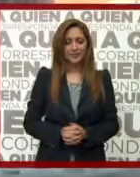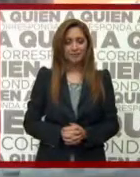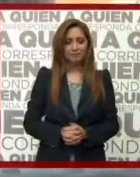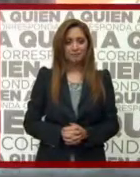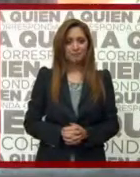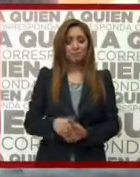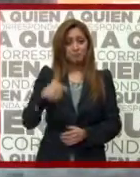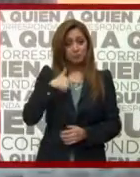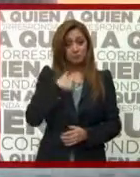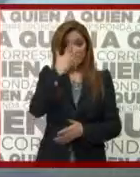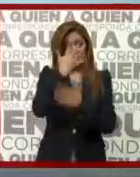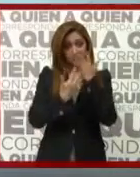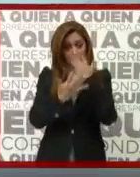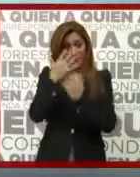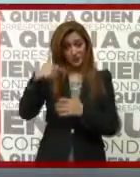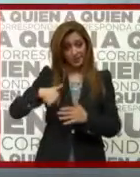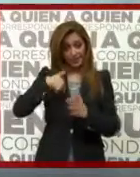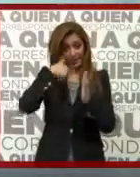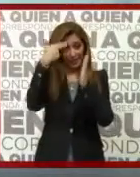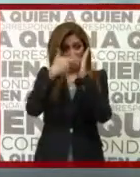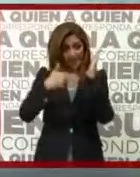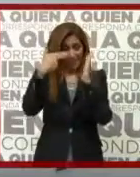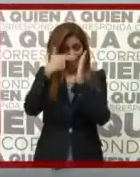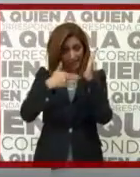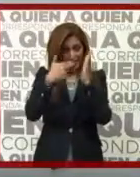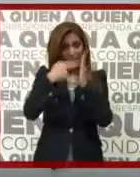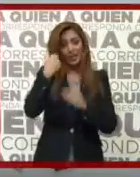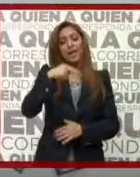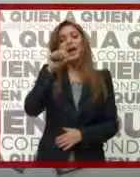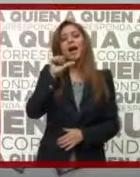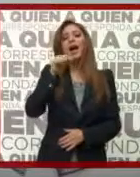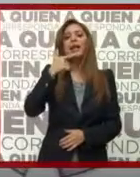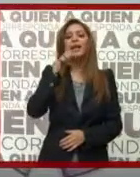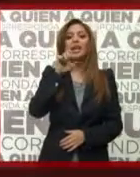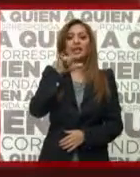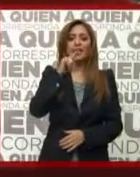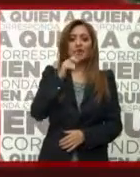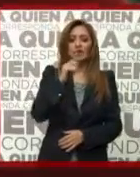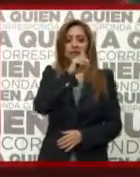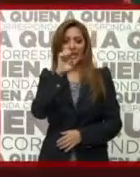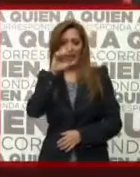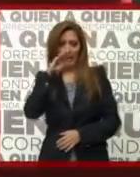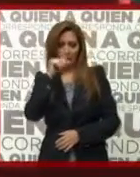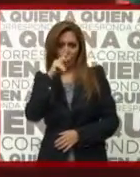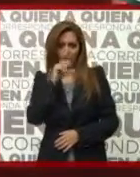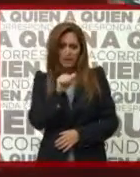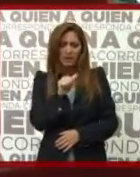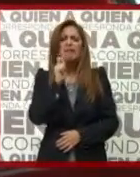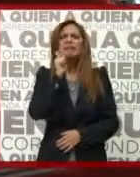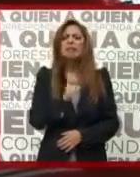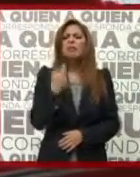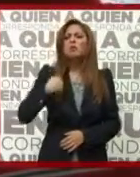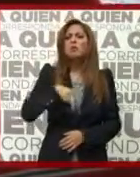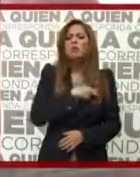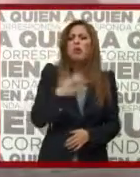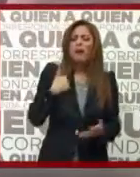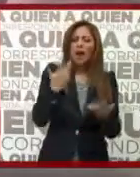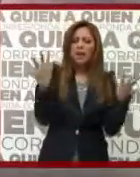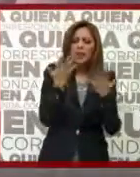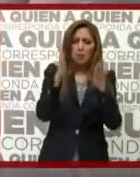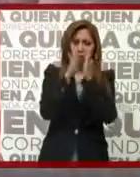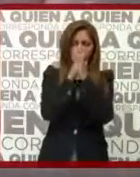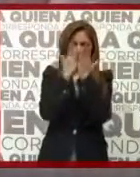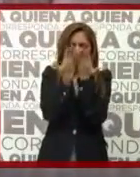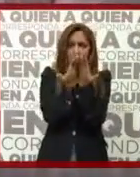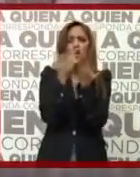laboro en un taller denominado Angelitos de la Montaña y nos dedicamos a hacer tarjetas y